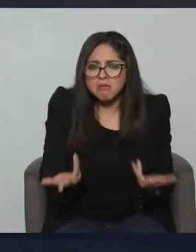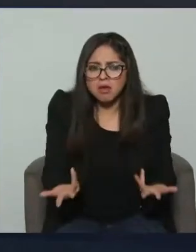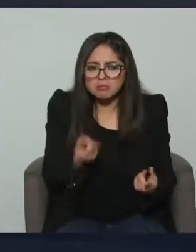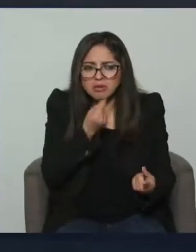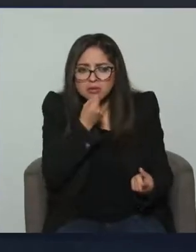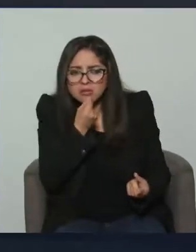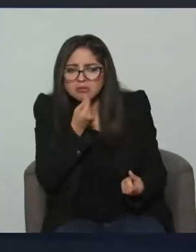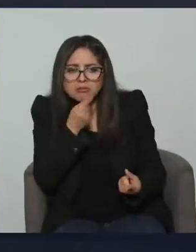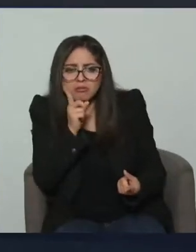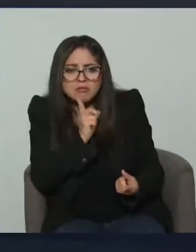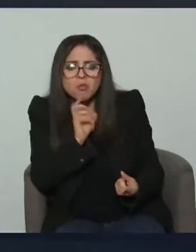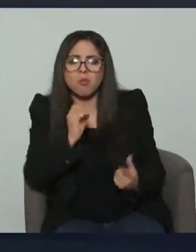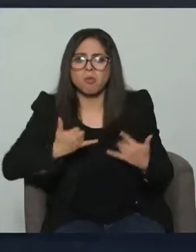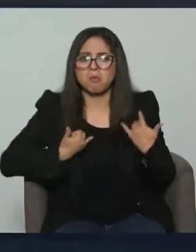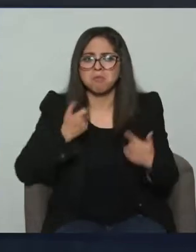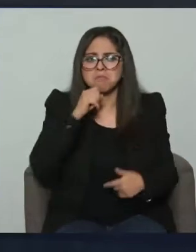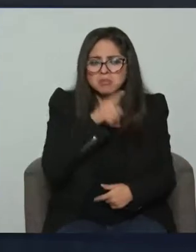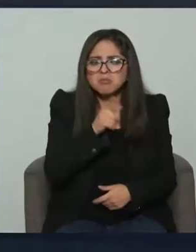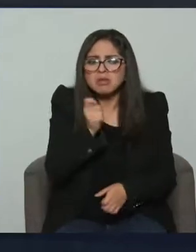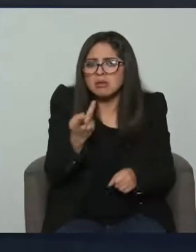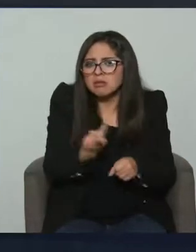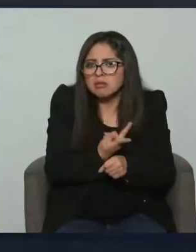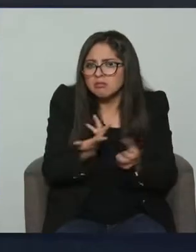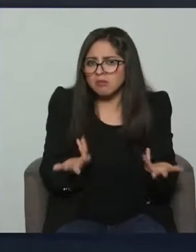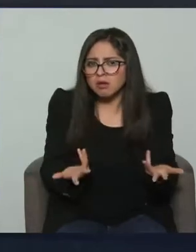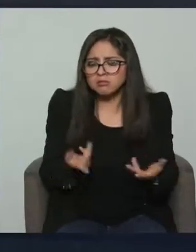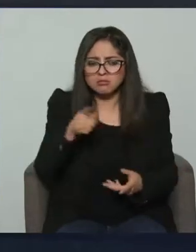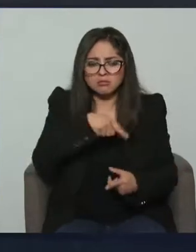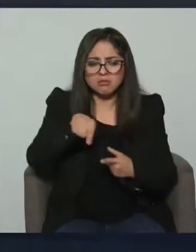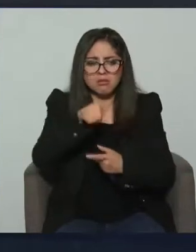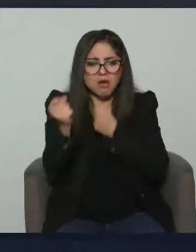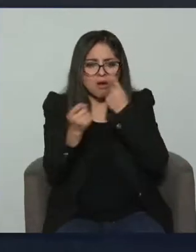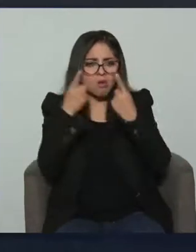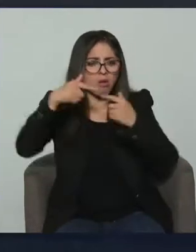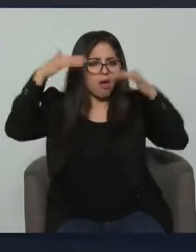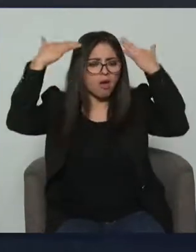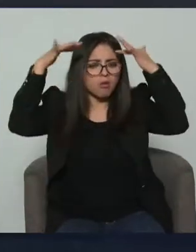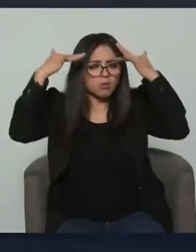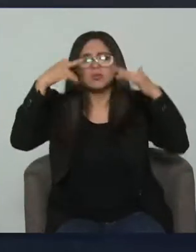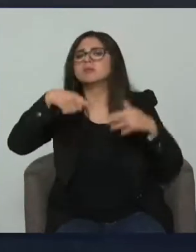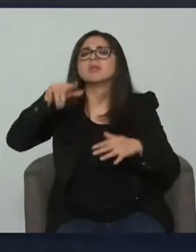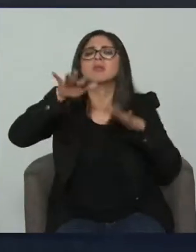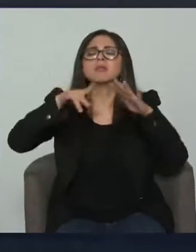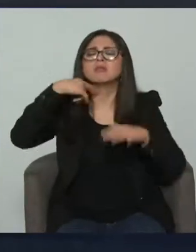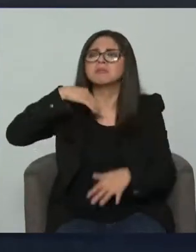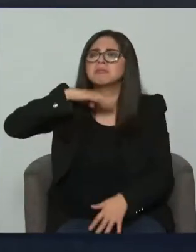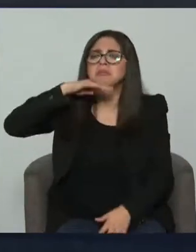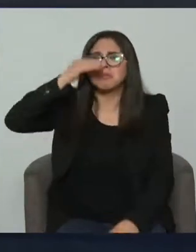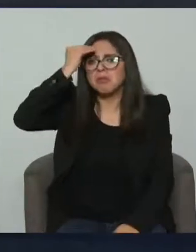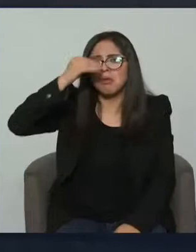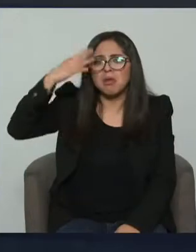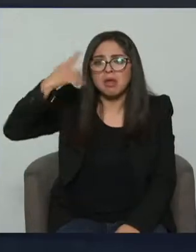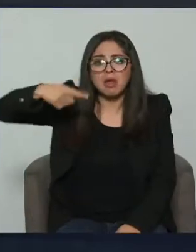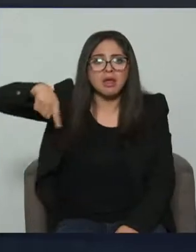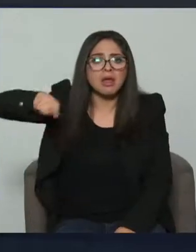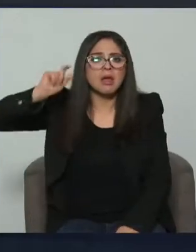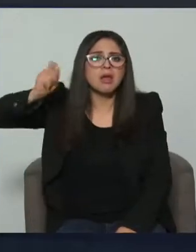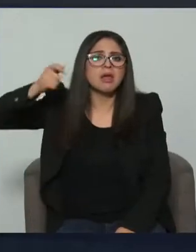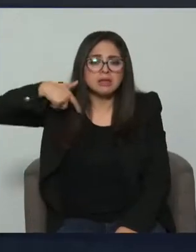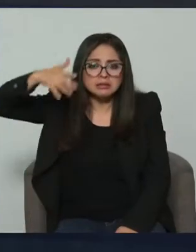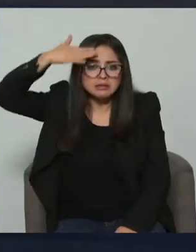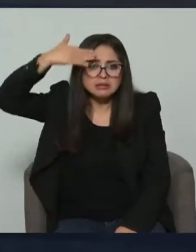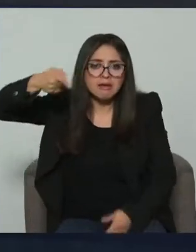manera detectar de manera oportuna este fenómeno y este problema en casa? Sin hacer una sobregeneralización de la situación,